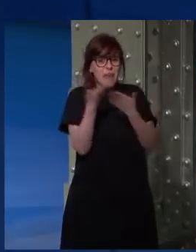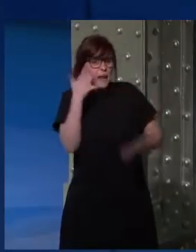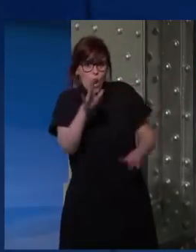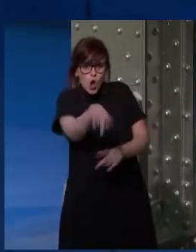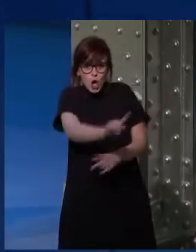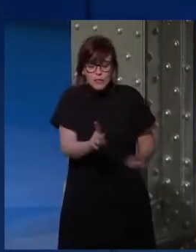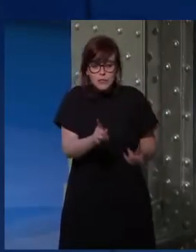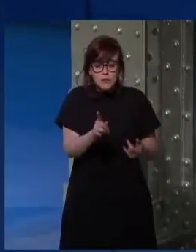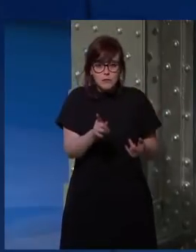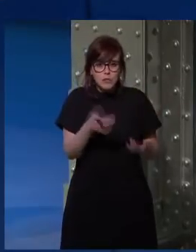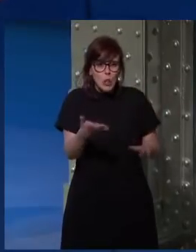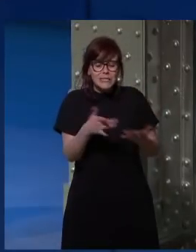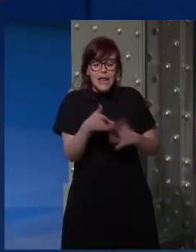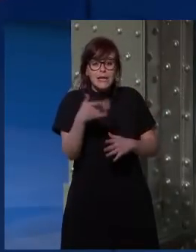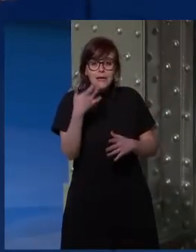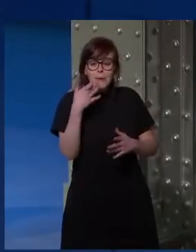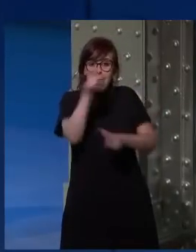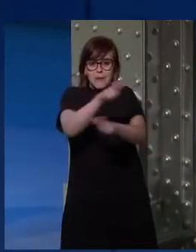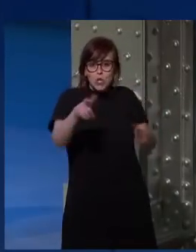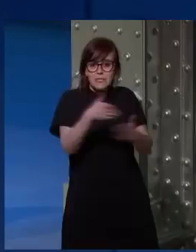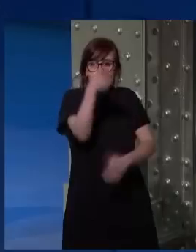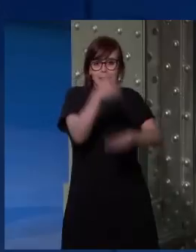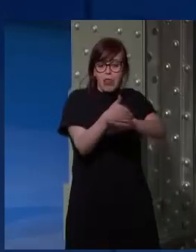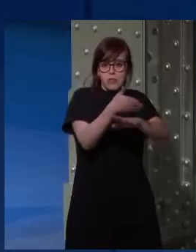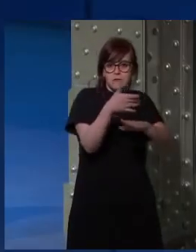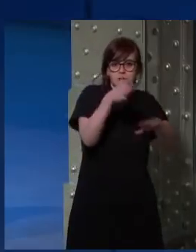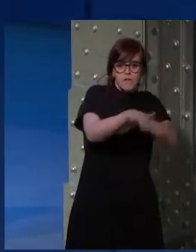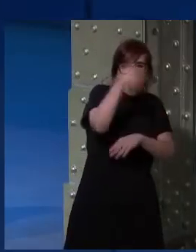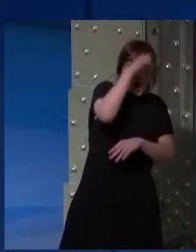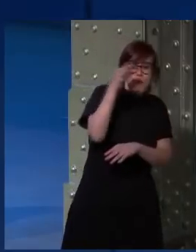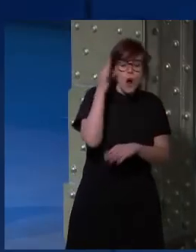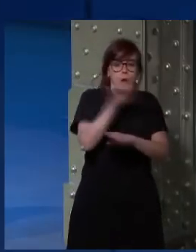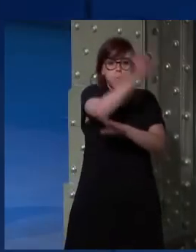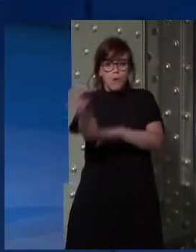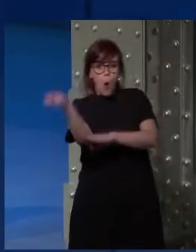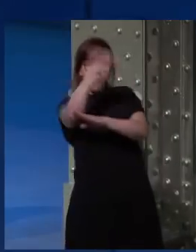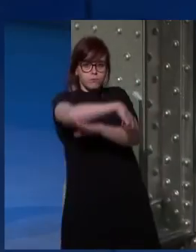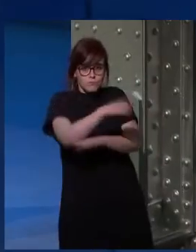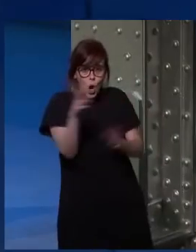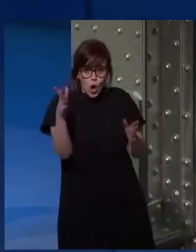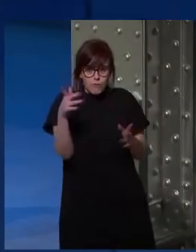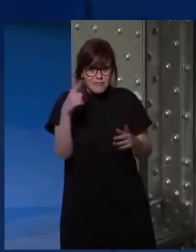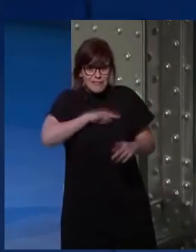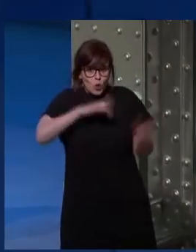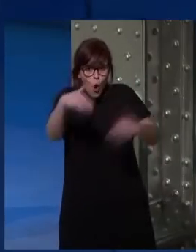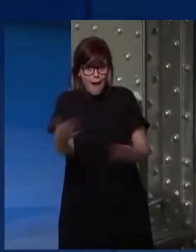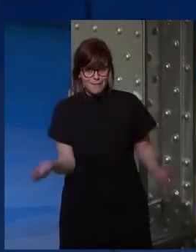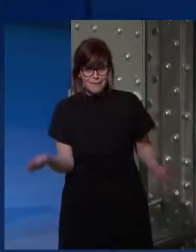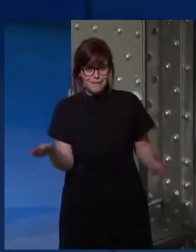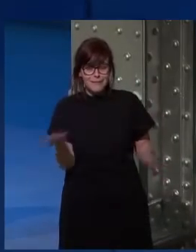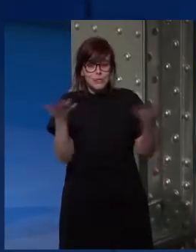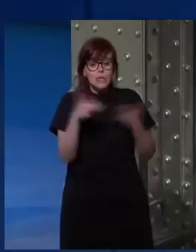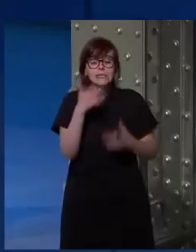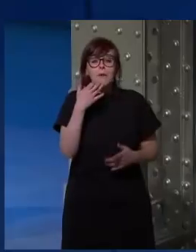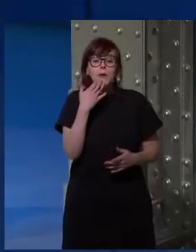mitad de la población, no hay ninguna razón para que la mitad de la población esté por encima de la otra mitad por razón de género, ¿no? Es como si de repente decimos, pues mira, a partir de